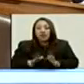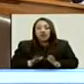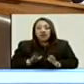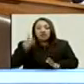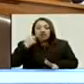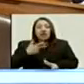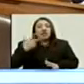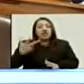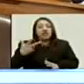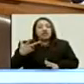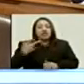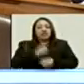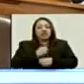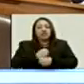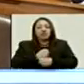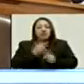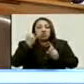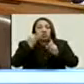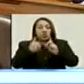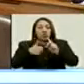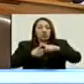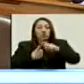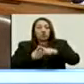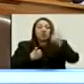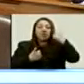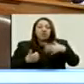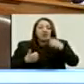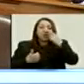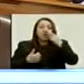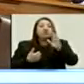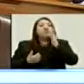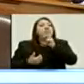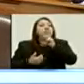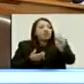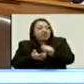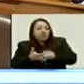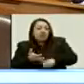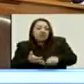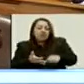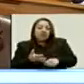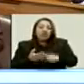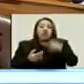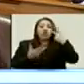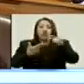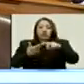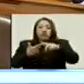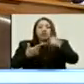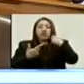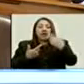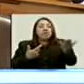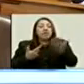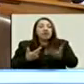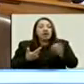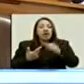para tres acciones. Una, para poder reconocer a sus hijos y firmarlos. Dos, para